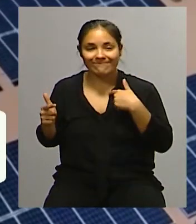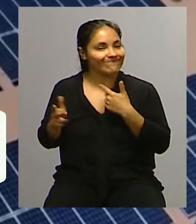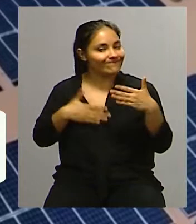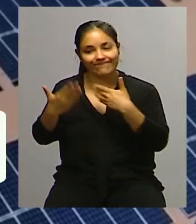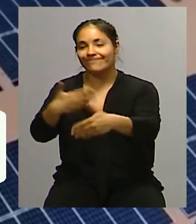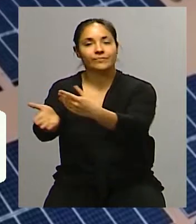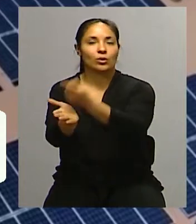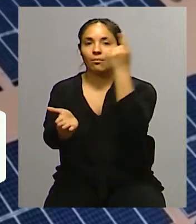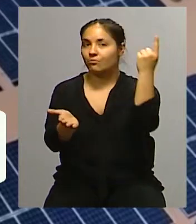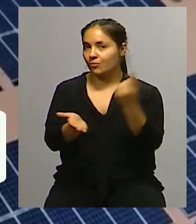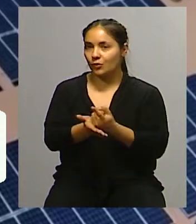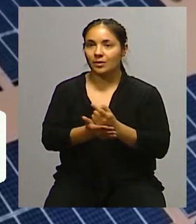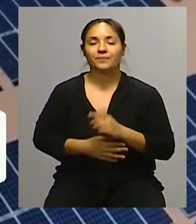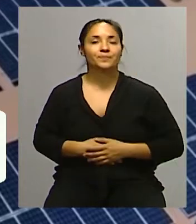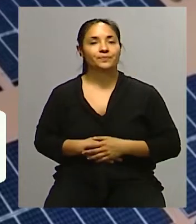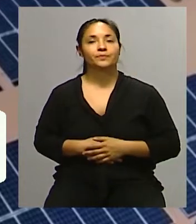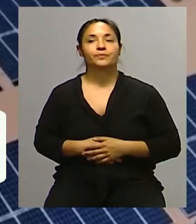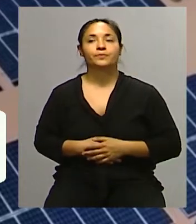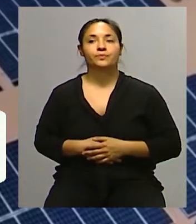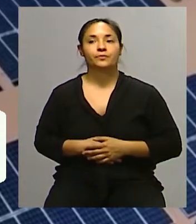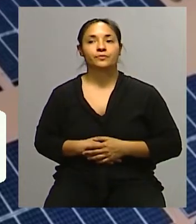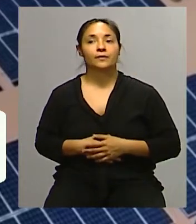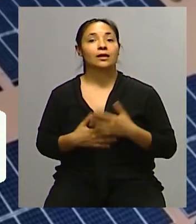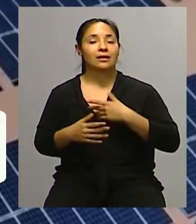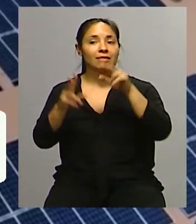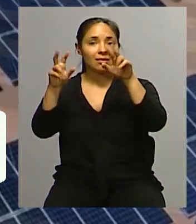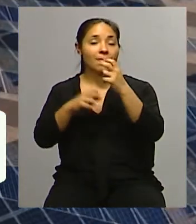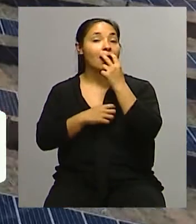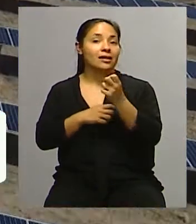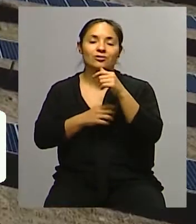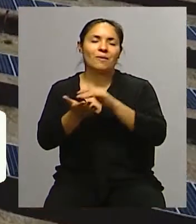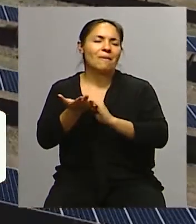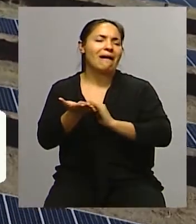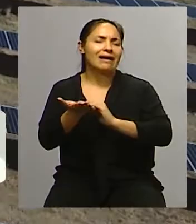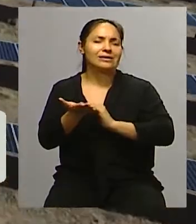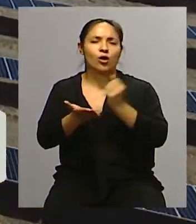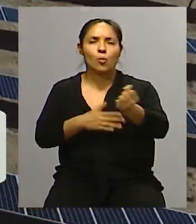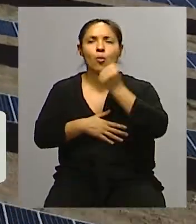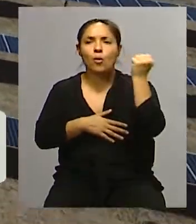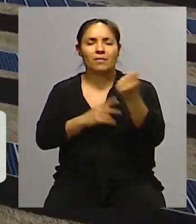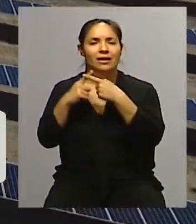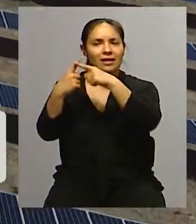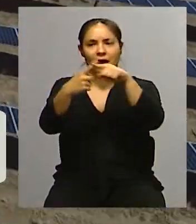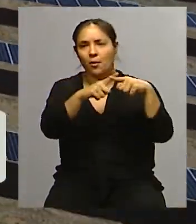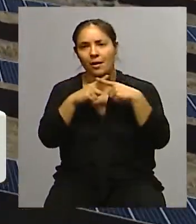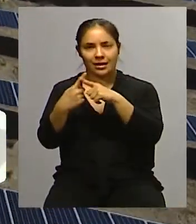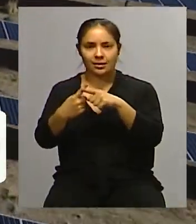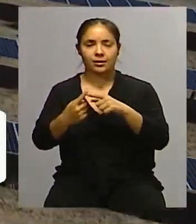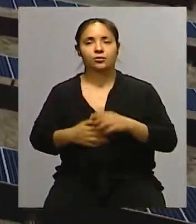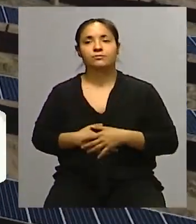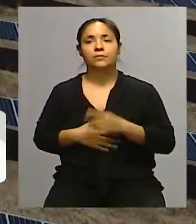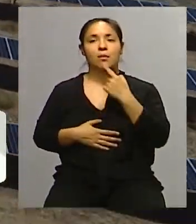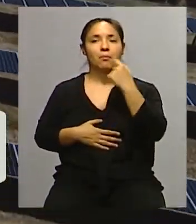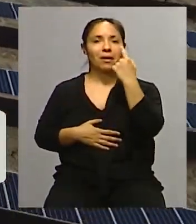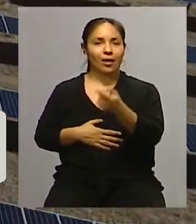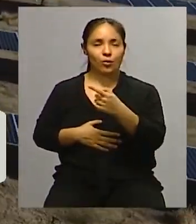saber puesto para la solución. No hay saber. Pero el tema energético es central en estas discusiones de crisis climática. Gabriela, y